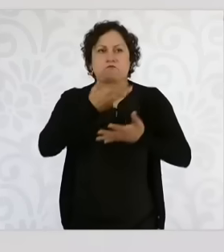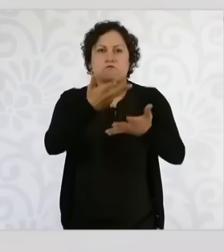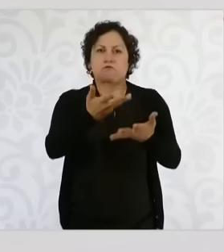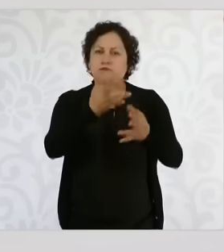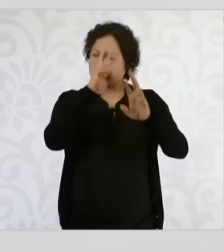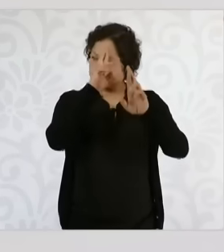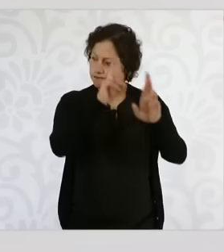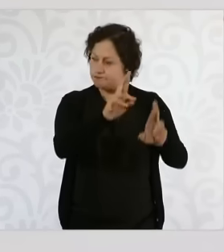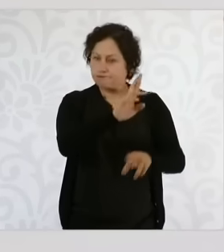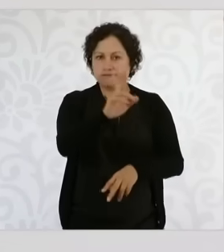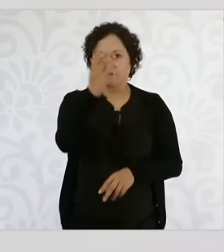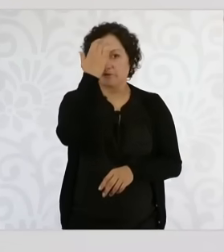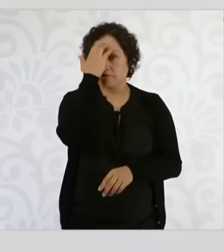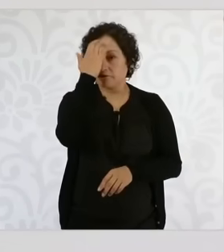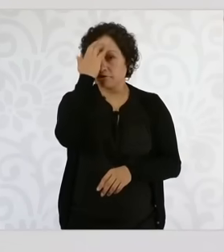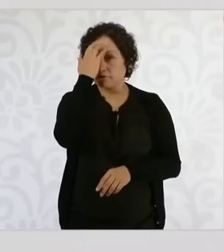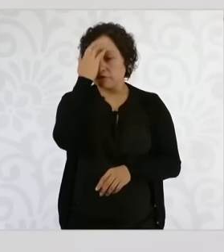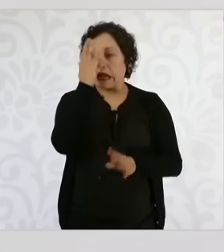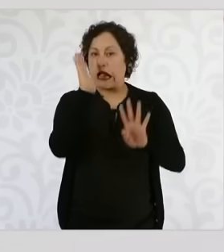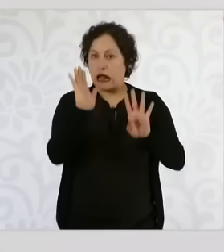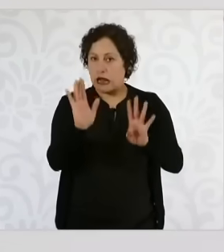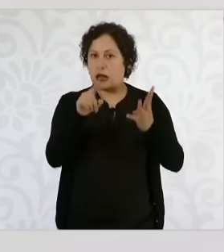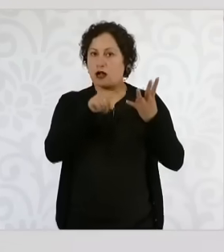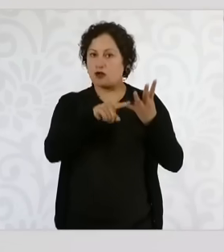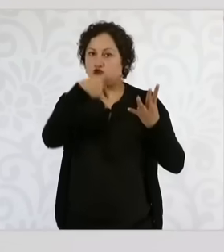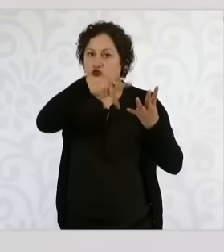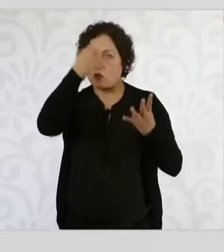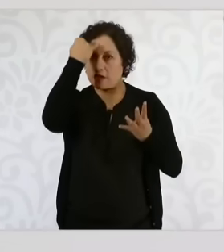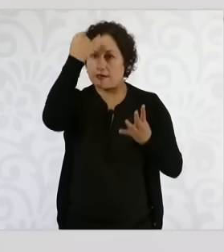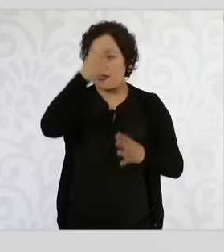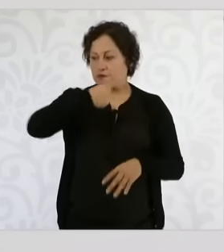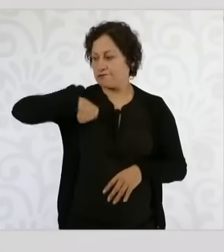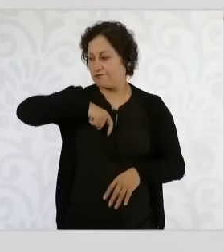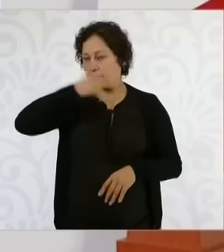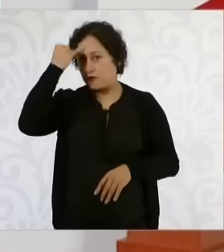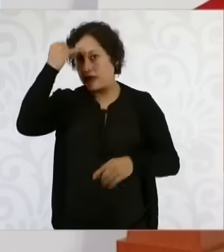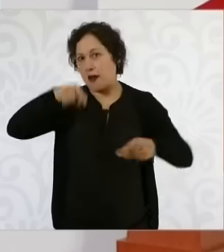podemos tener diferencias con el ministro, pero en este caso